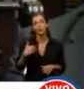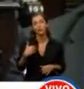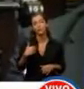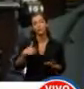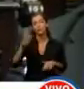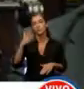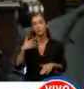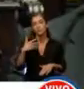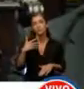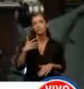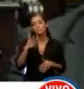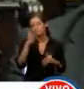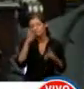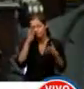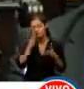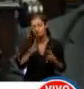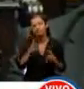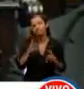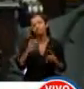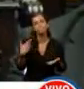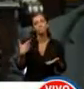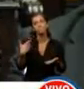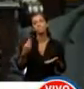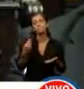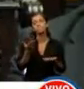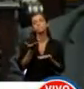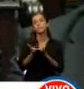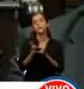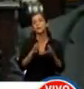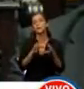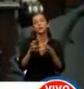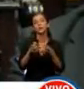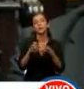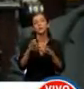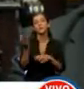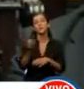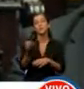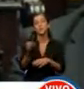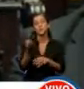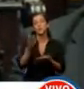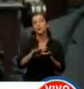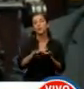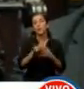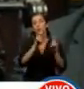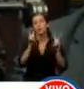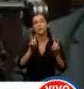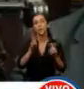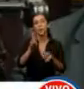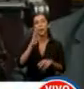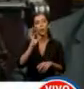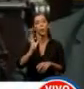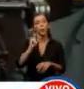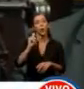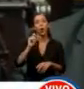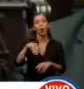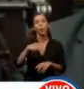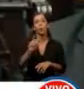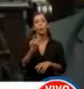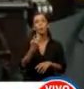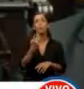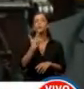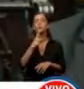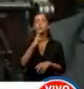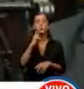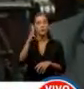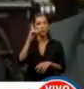puesta frente a los pedidos de sesión especial que había por el tema de biocombustible que se unificó con